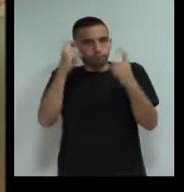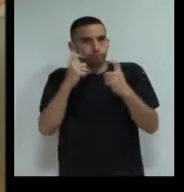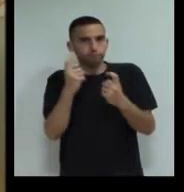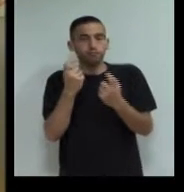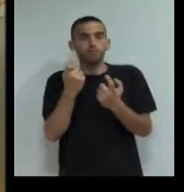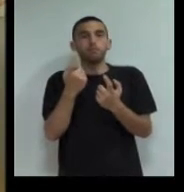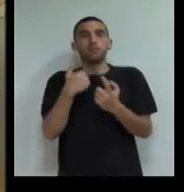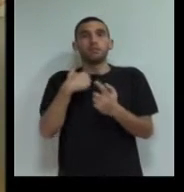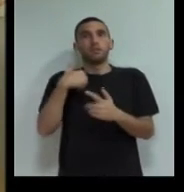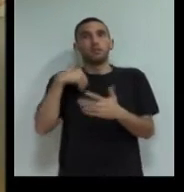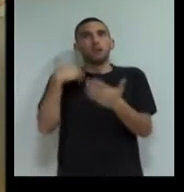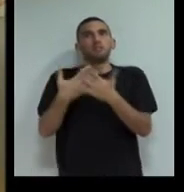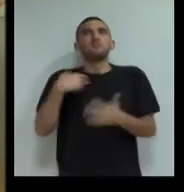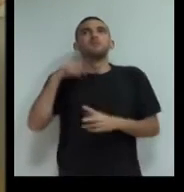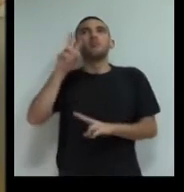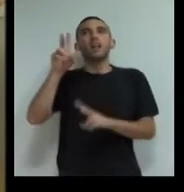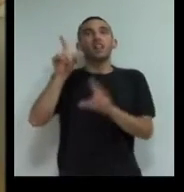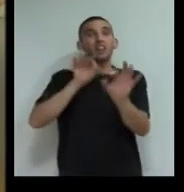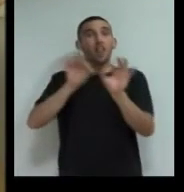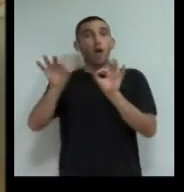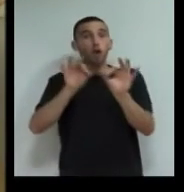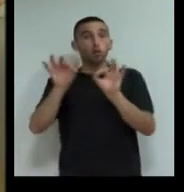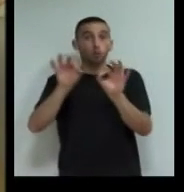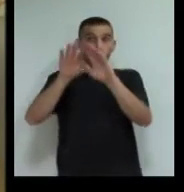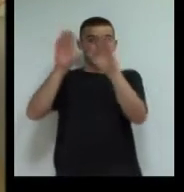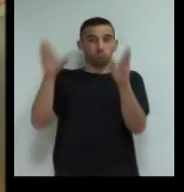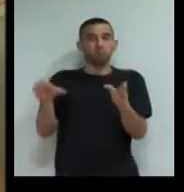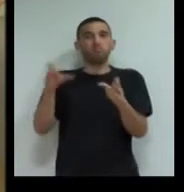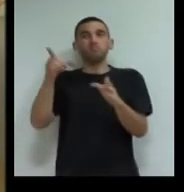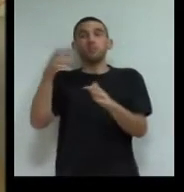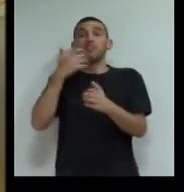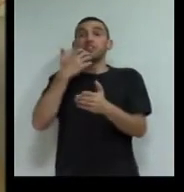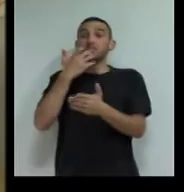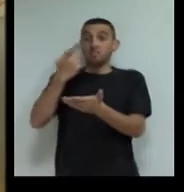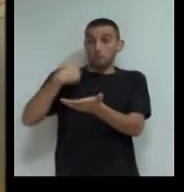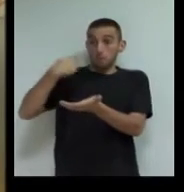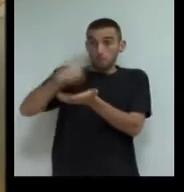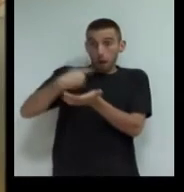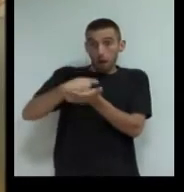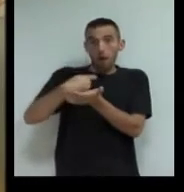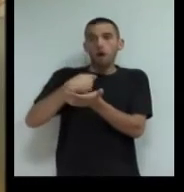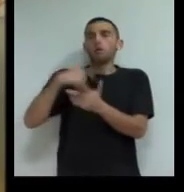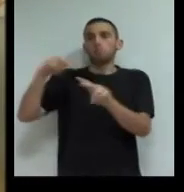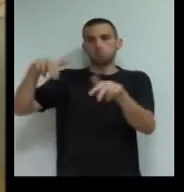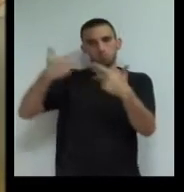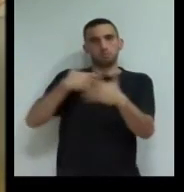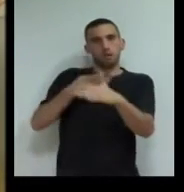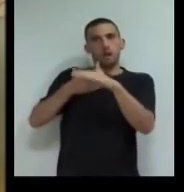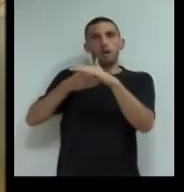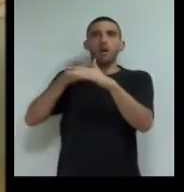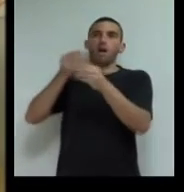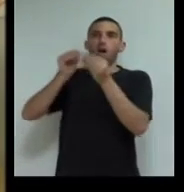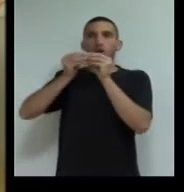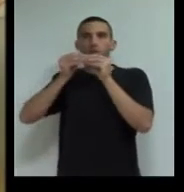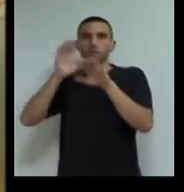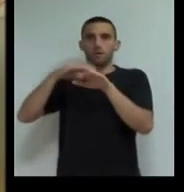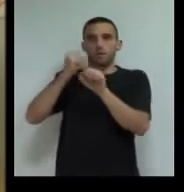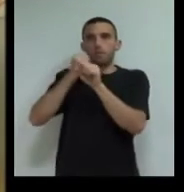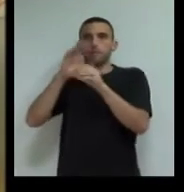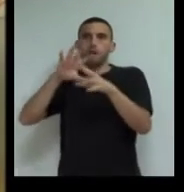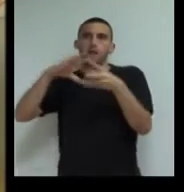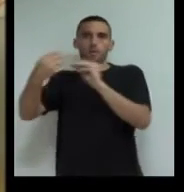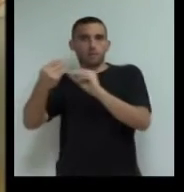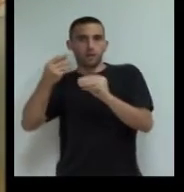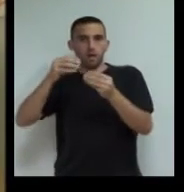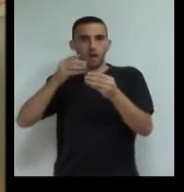llegado a encontrar teatros que nos han dicho, oye, bueno, si nos pagáis os dejamos hacer accesibilidad. Entonces bueno, yo creo que esa mentalidad, pues oye,